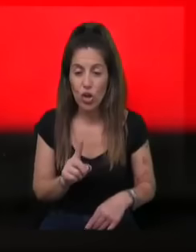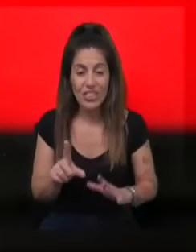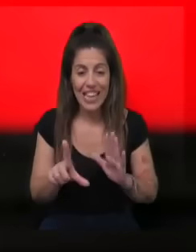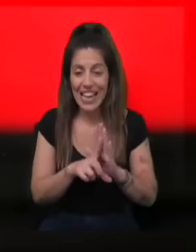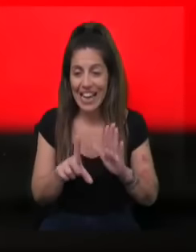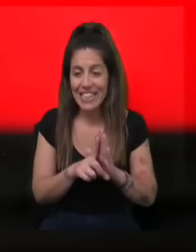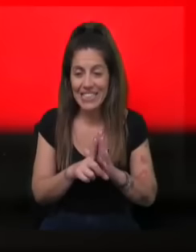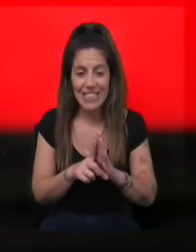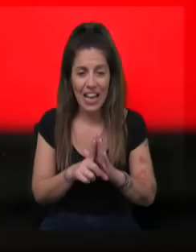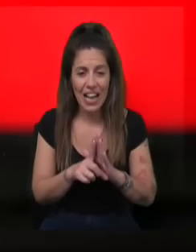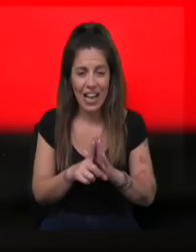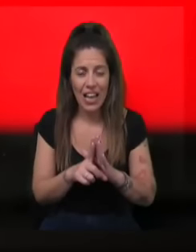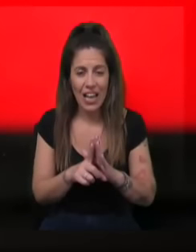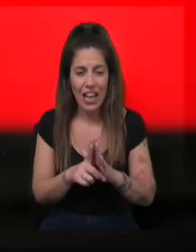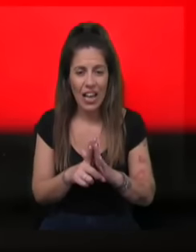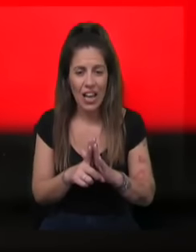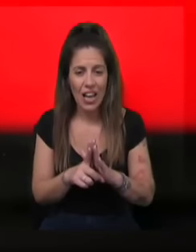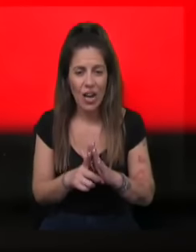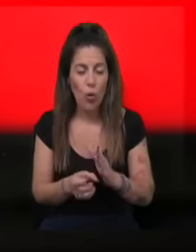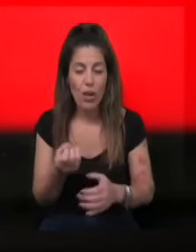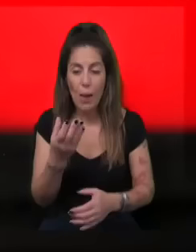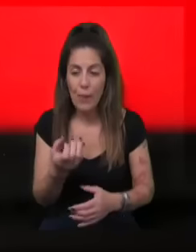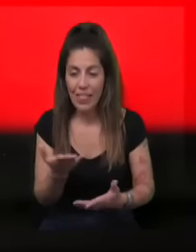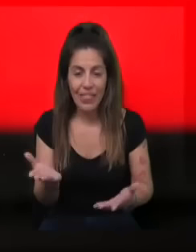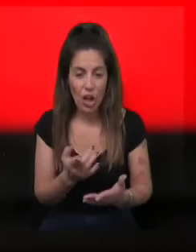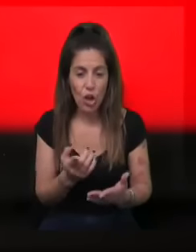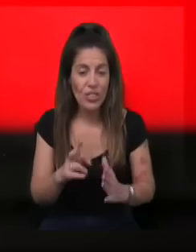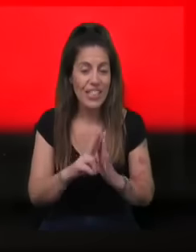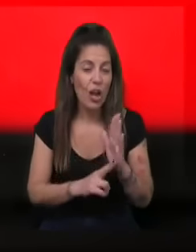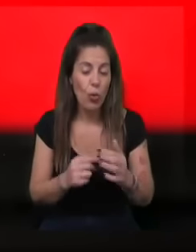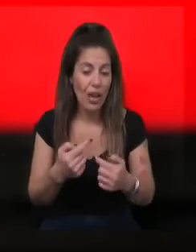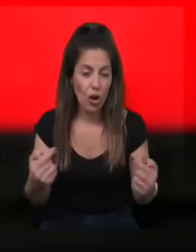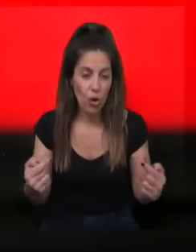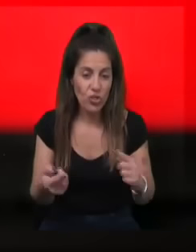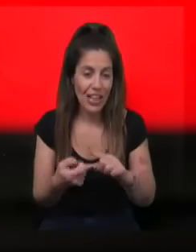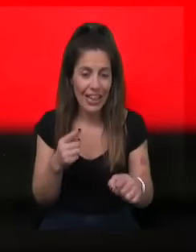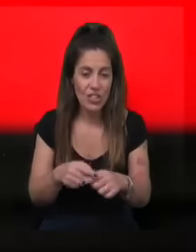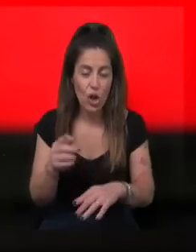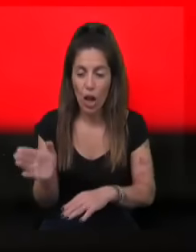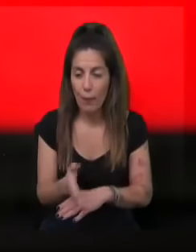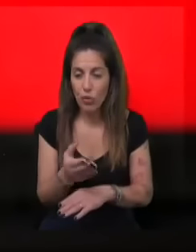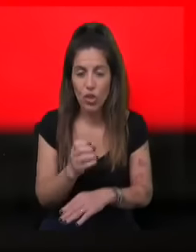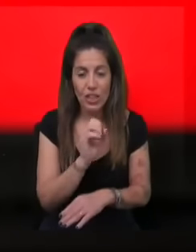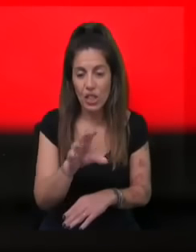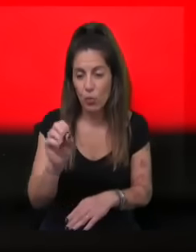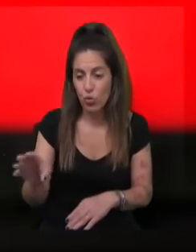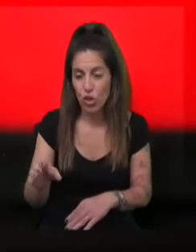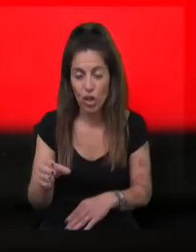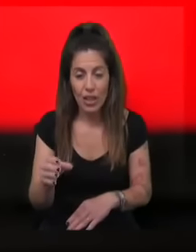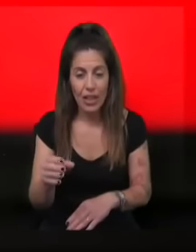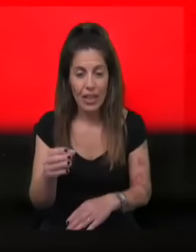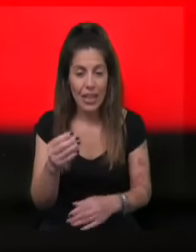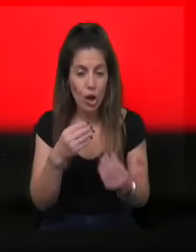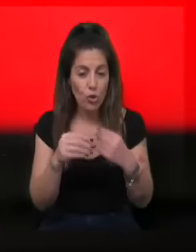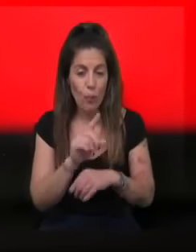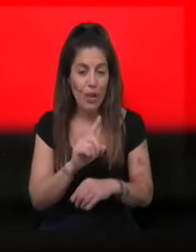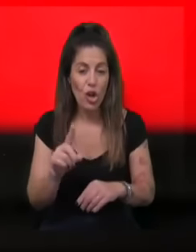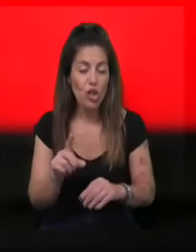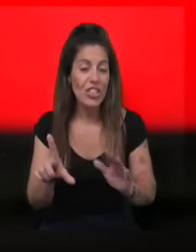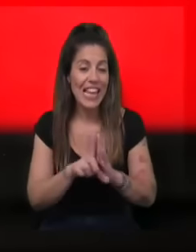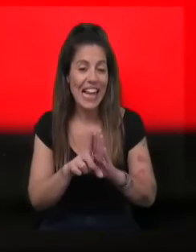una una planta y en todo caso se se se regulan determinados aspectos vinculados a la producción la distribución y el consumo pero no se legaliza una